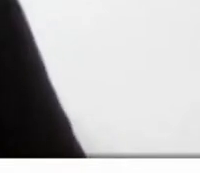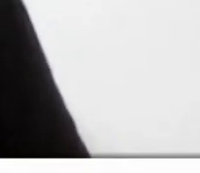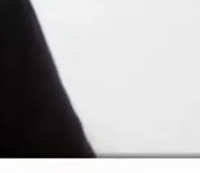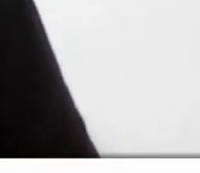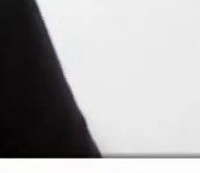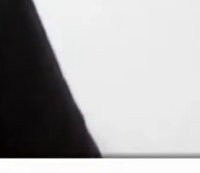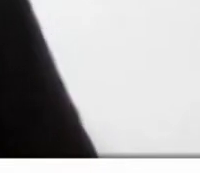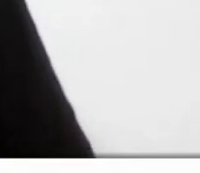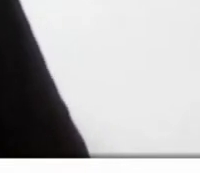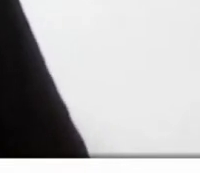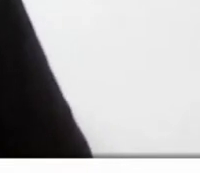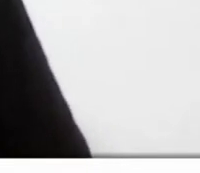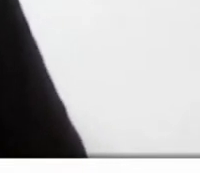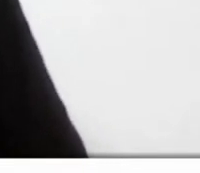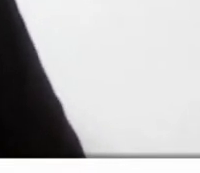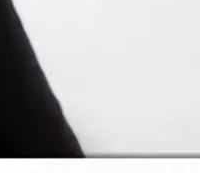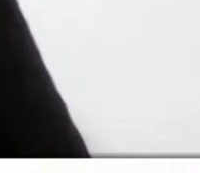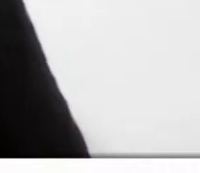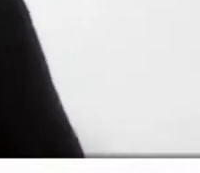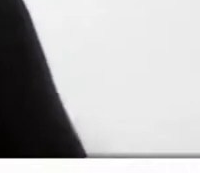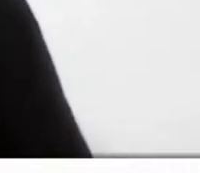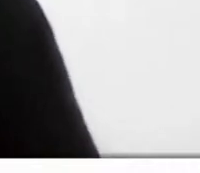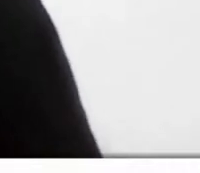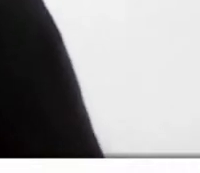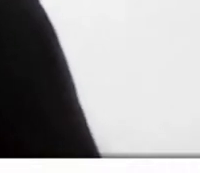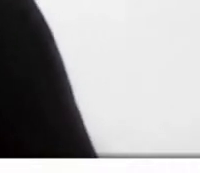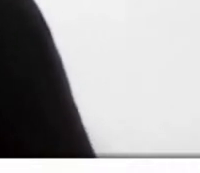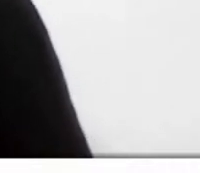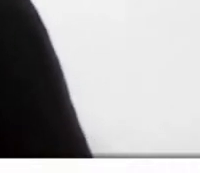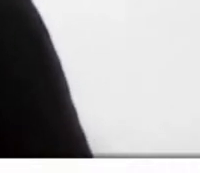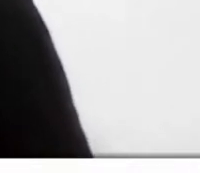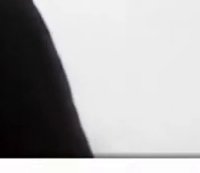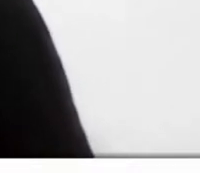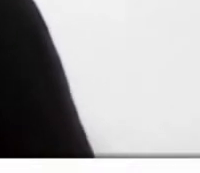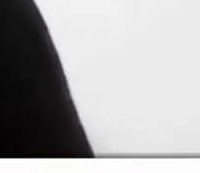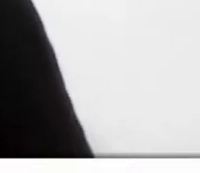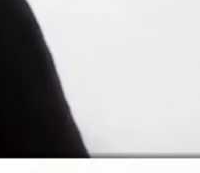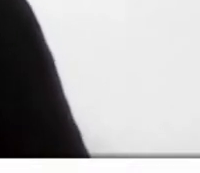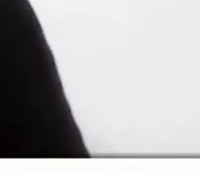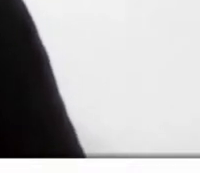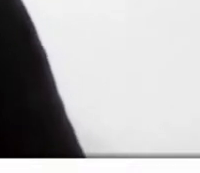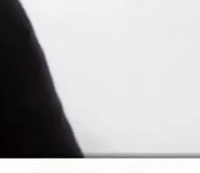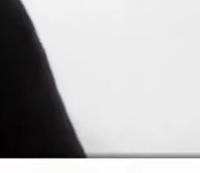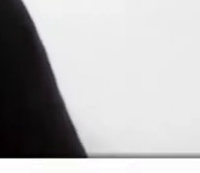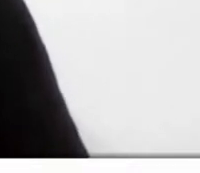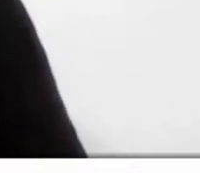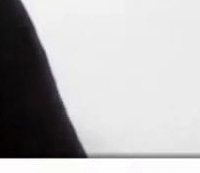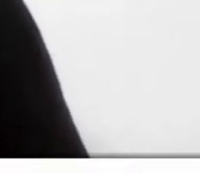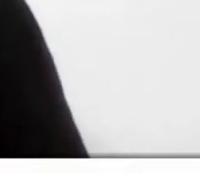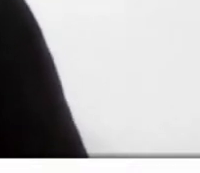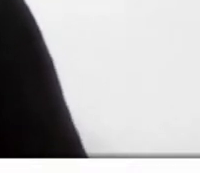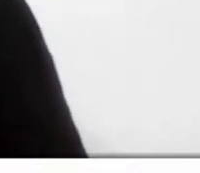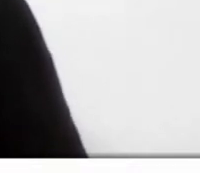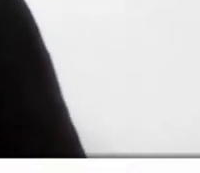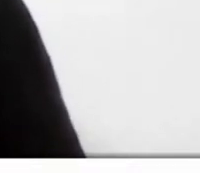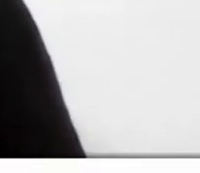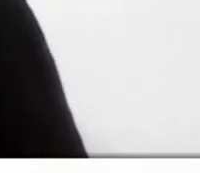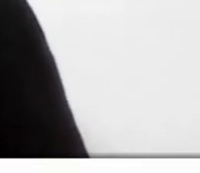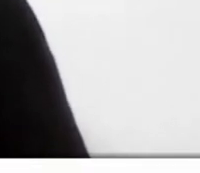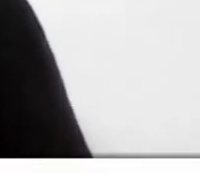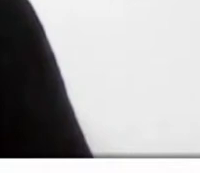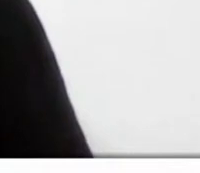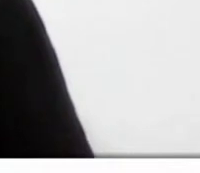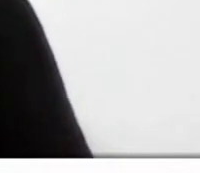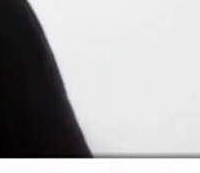colmos un aporte autóctono de la provincia de Santa Fe. Queremos saber los motivos por los